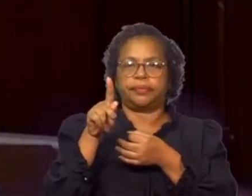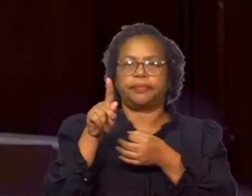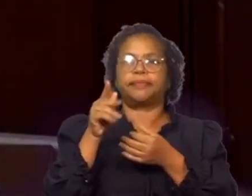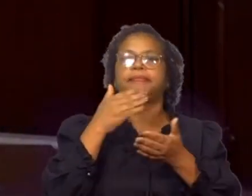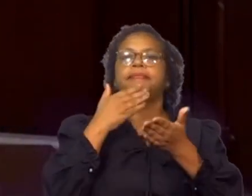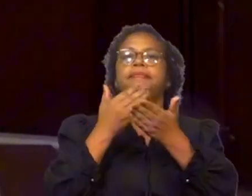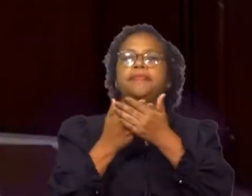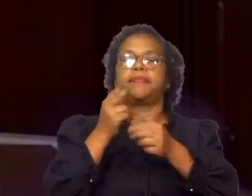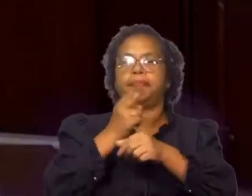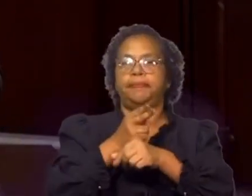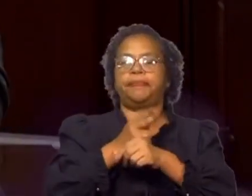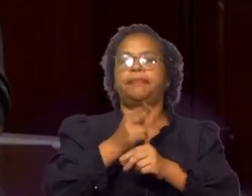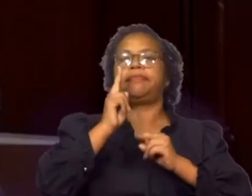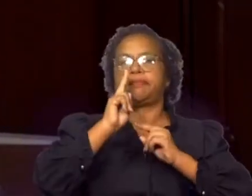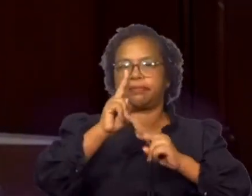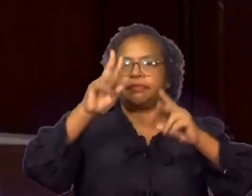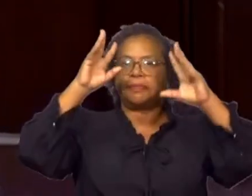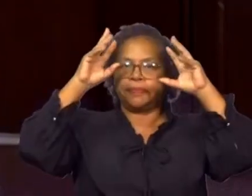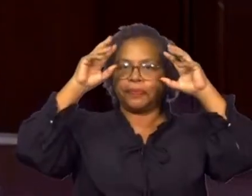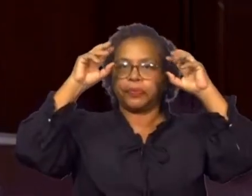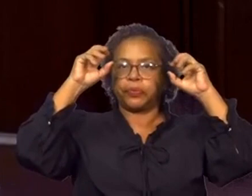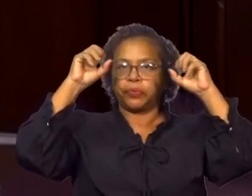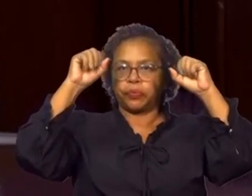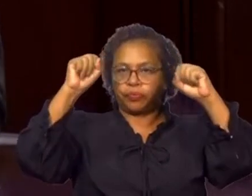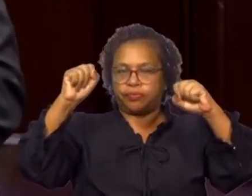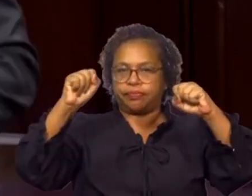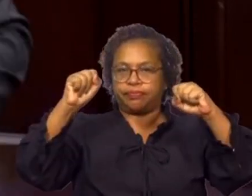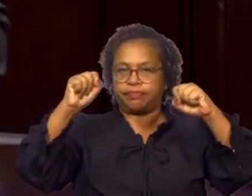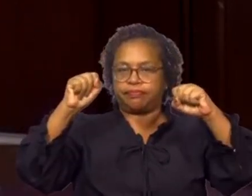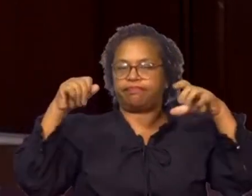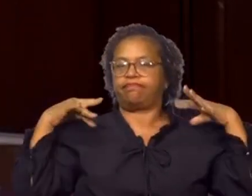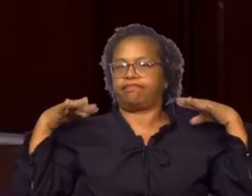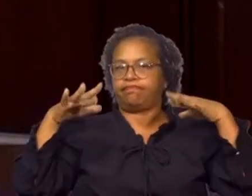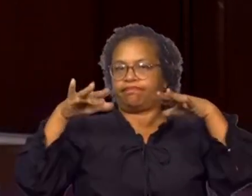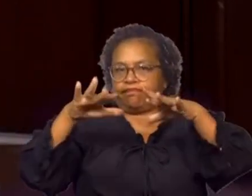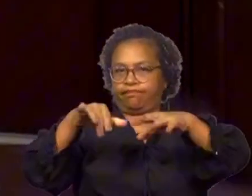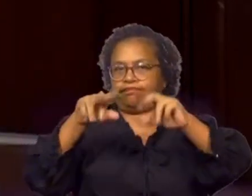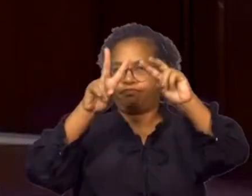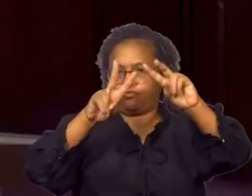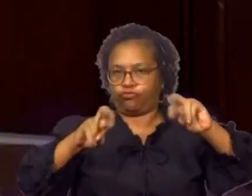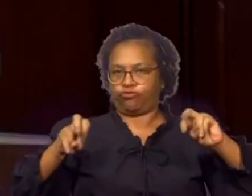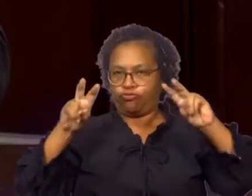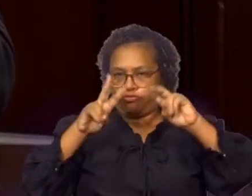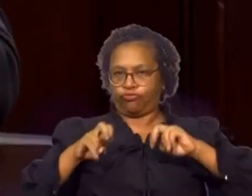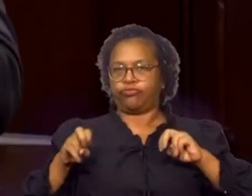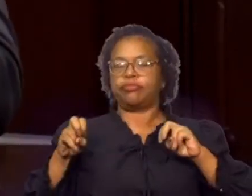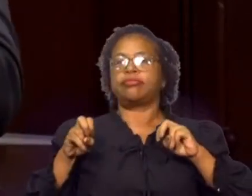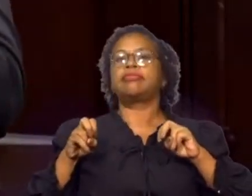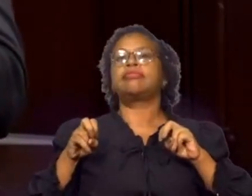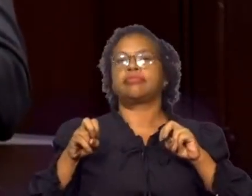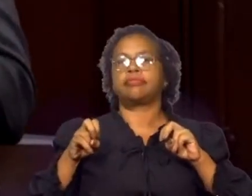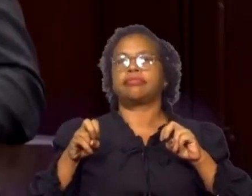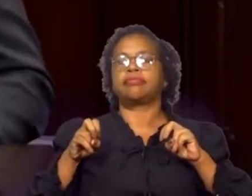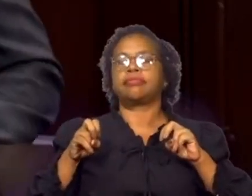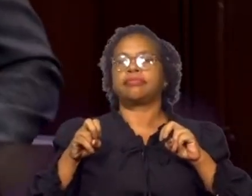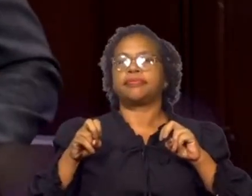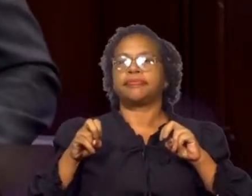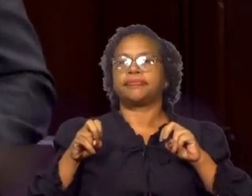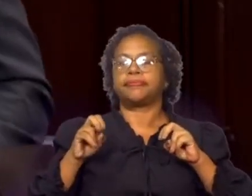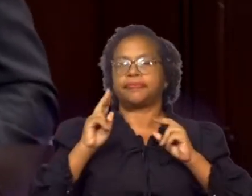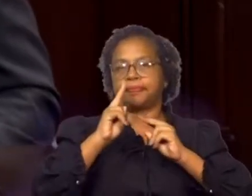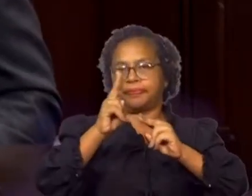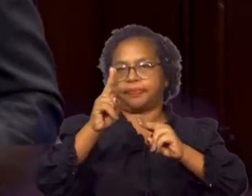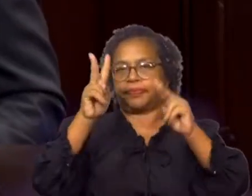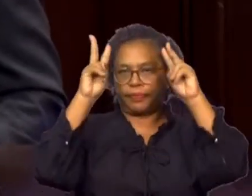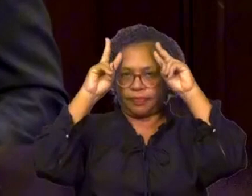Buenas tardes, honorable presidente de esta asamblea revisora y honorable vicepresidente, bufete